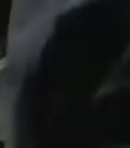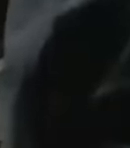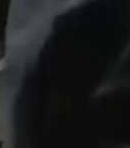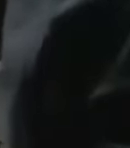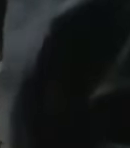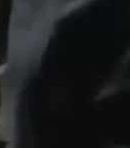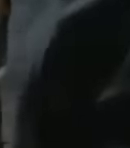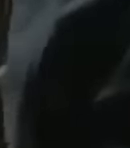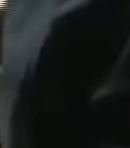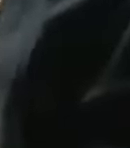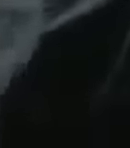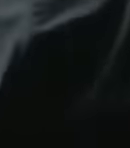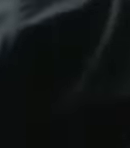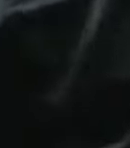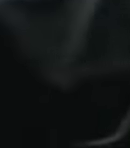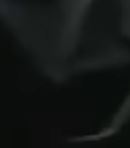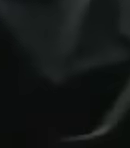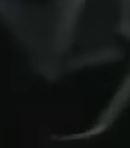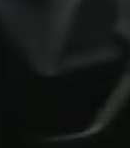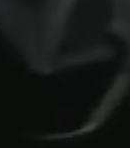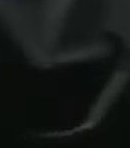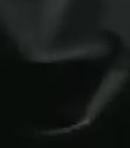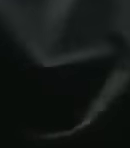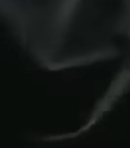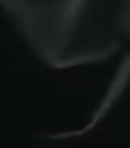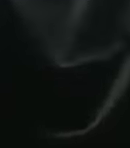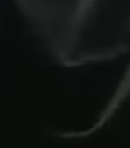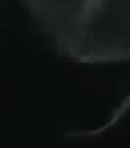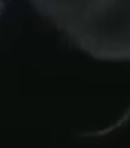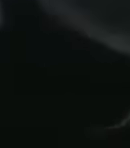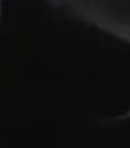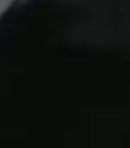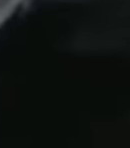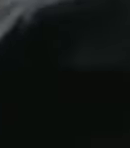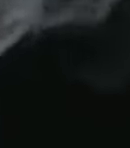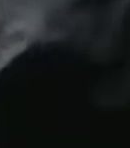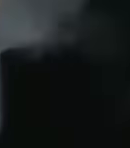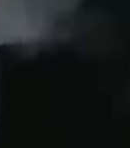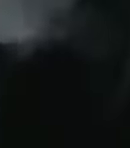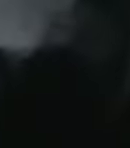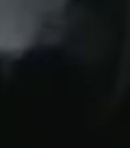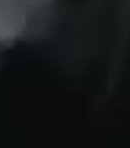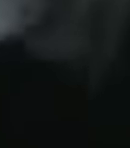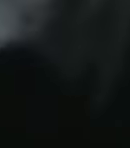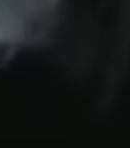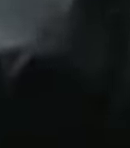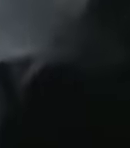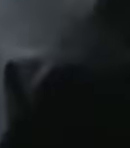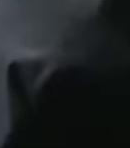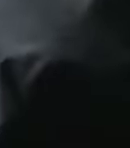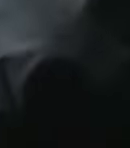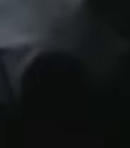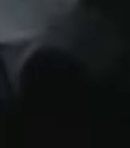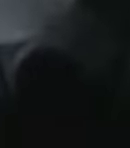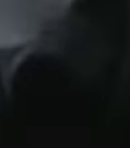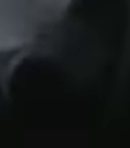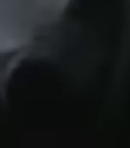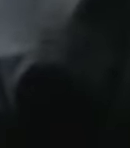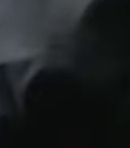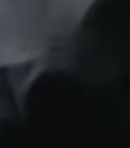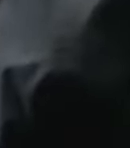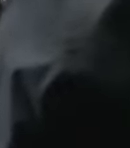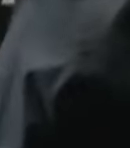ese territorio? ¿Quién más que ellos que aman esos ríos? ¿Quién más que ellos que aman el ambiente? ¿Quién más que ellos que aman